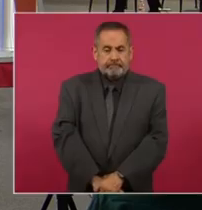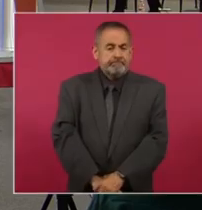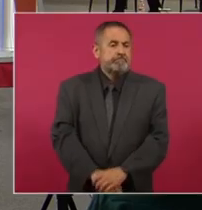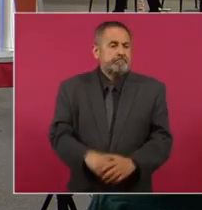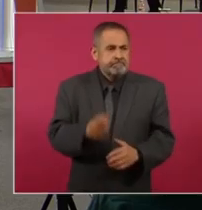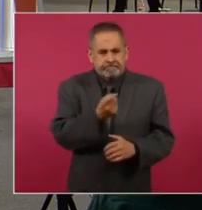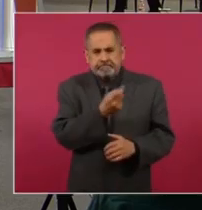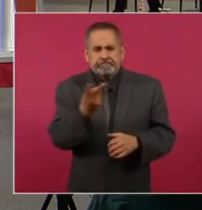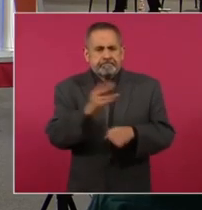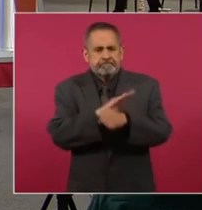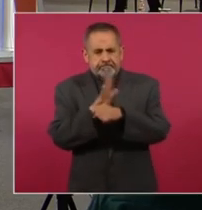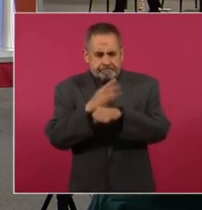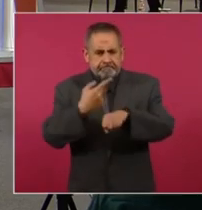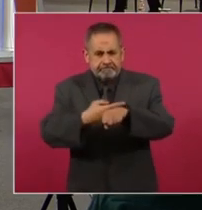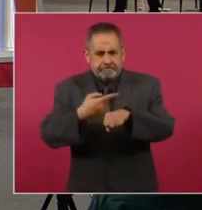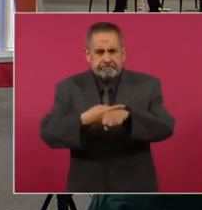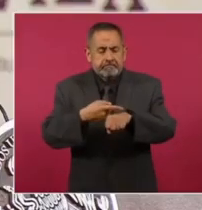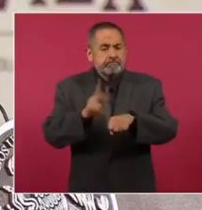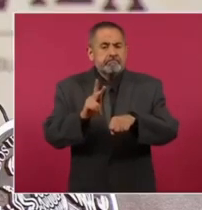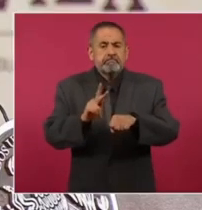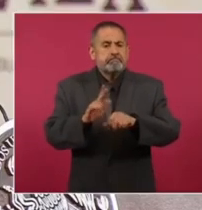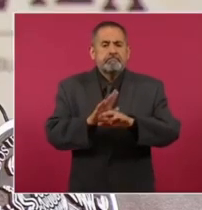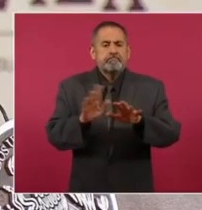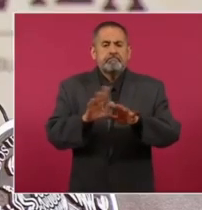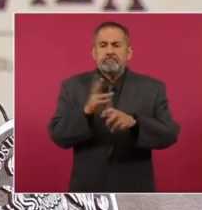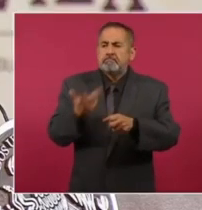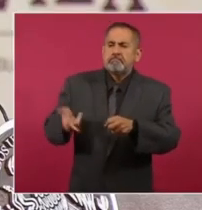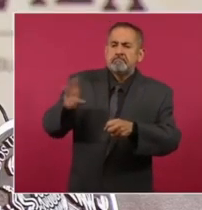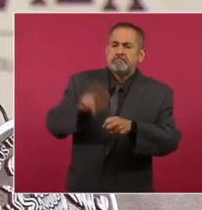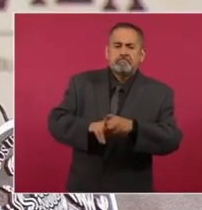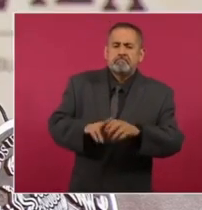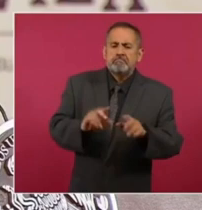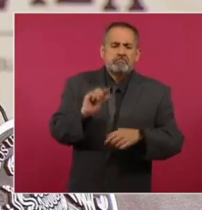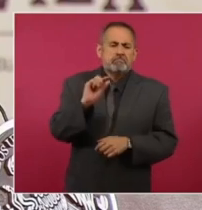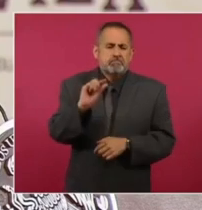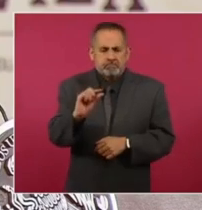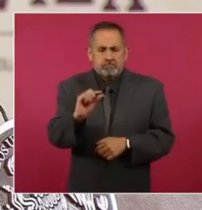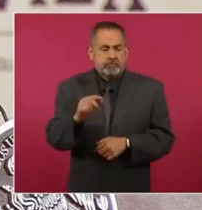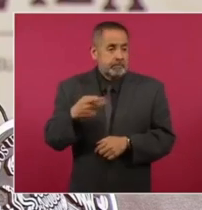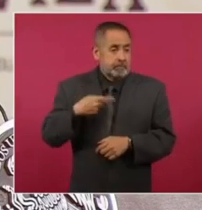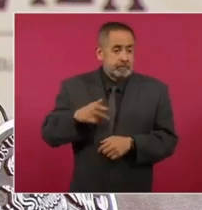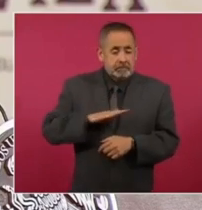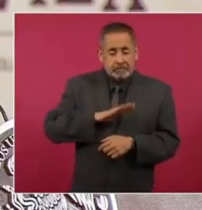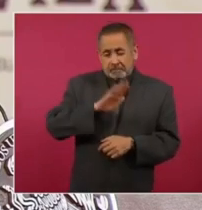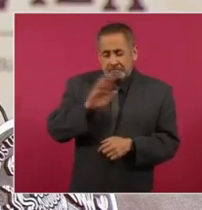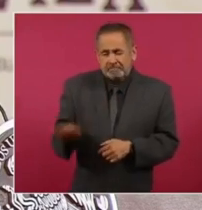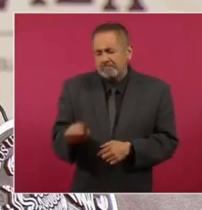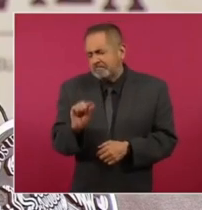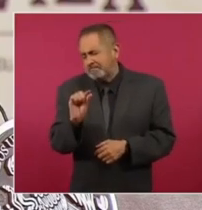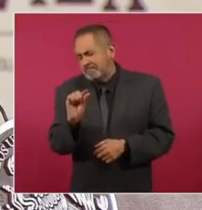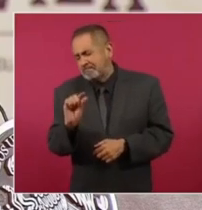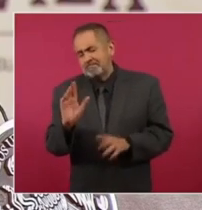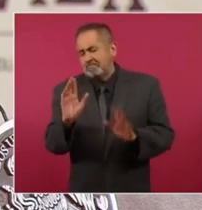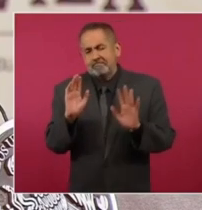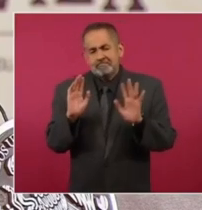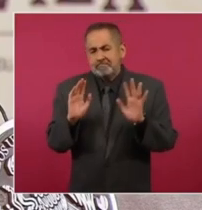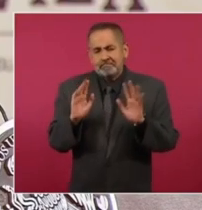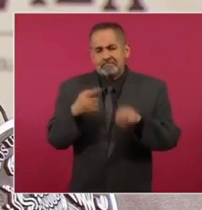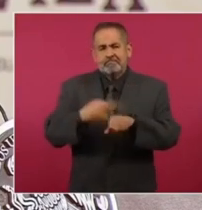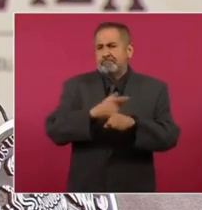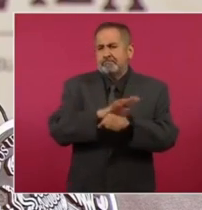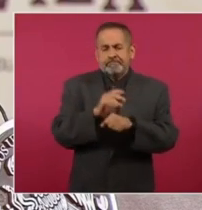de una proporción importante de personas hospitalizadas y mucho menos de personas que pierdan la vida como consecuencia de la